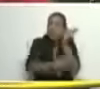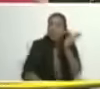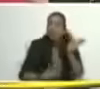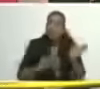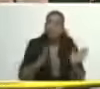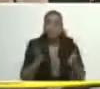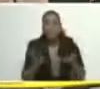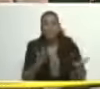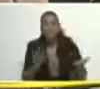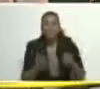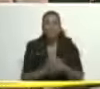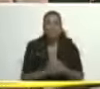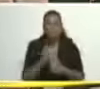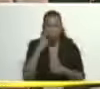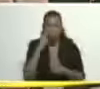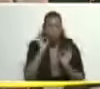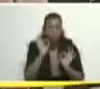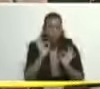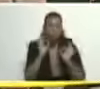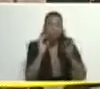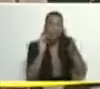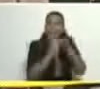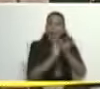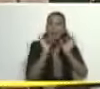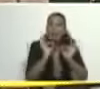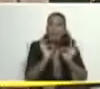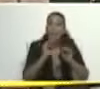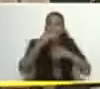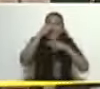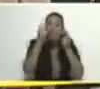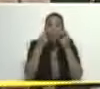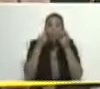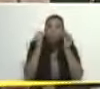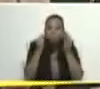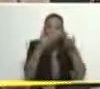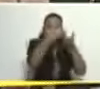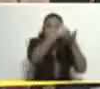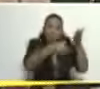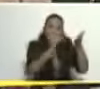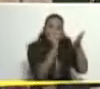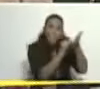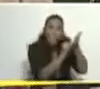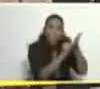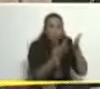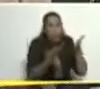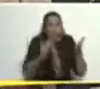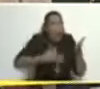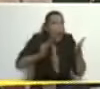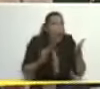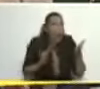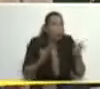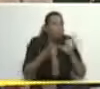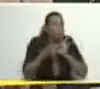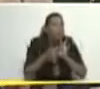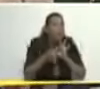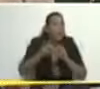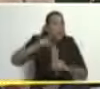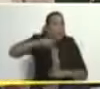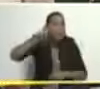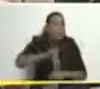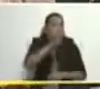quisiera hacer hincapié sobre este punto que me parece que debe ser sujeto